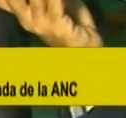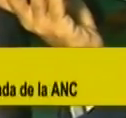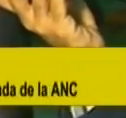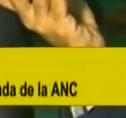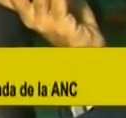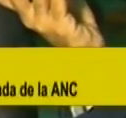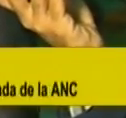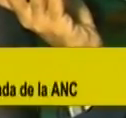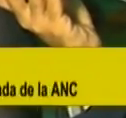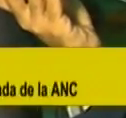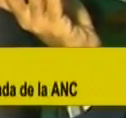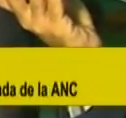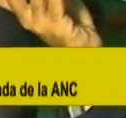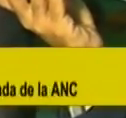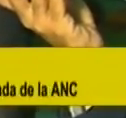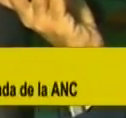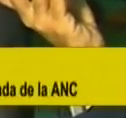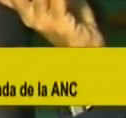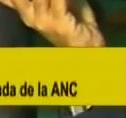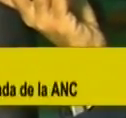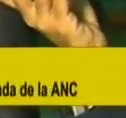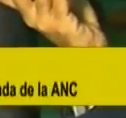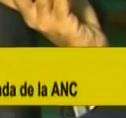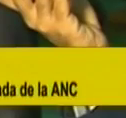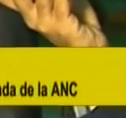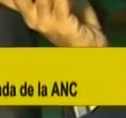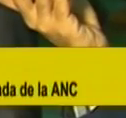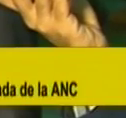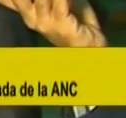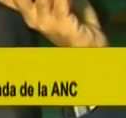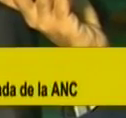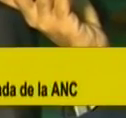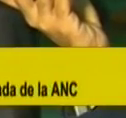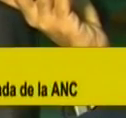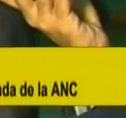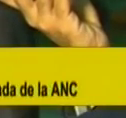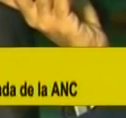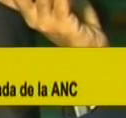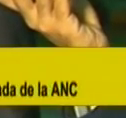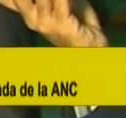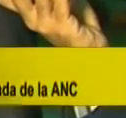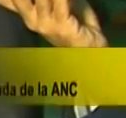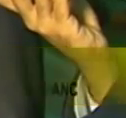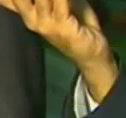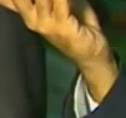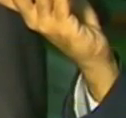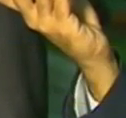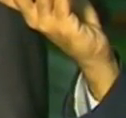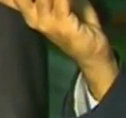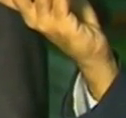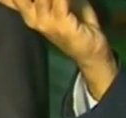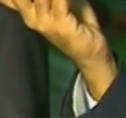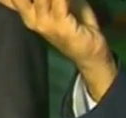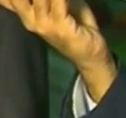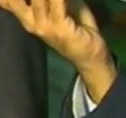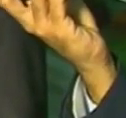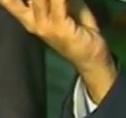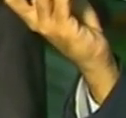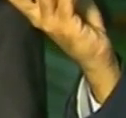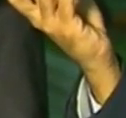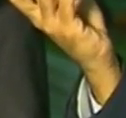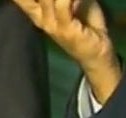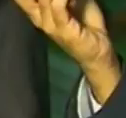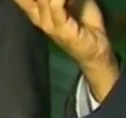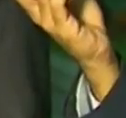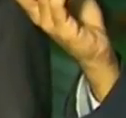impacto, aspiramos nosotros, muy importante en la población, que tiene que ver con principios fundamentales para garantizar la paz,